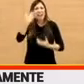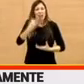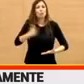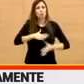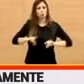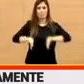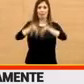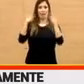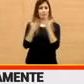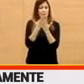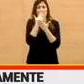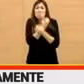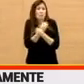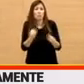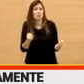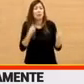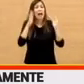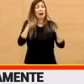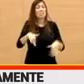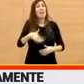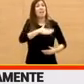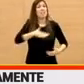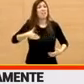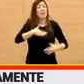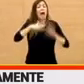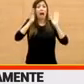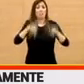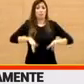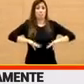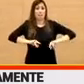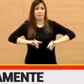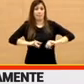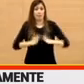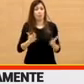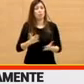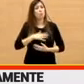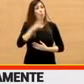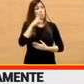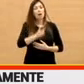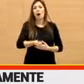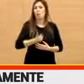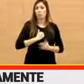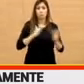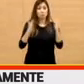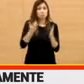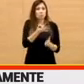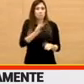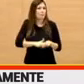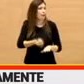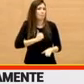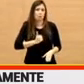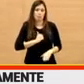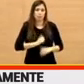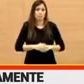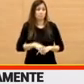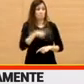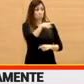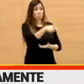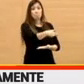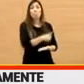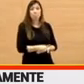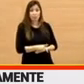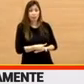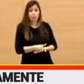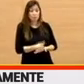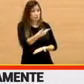quedará en un mero desideratum. Y nosotros creemos que hay que aprovechar la oportunidad. Usted nos pide que hagamos casi un acto